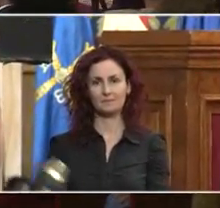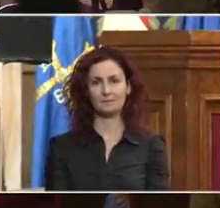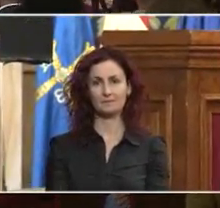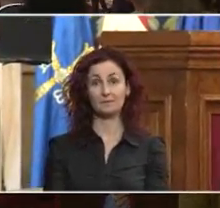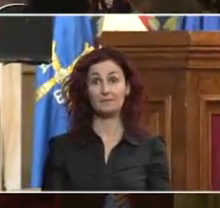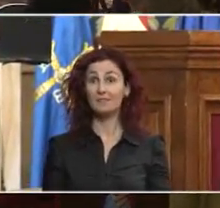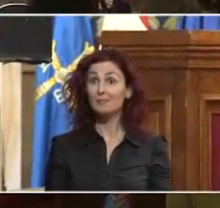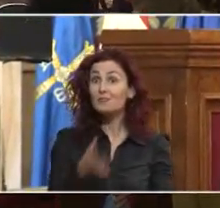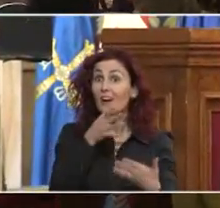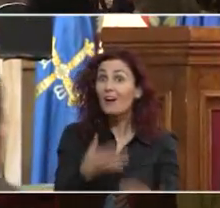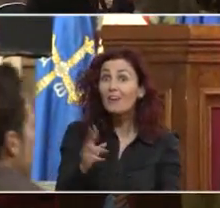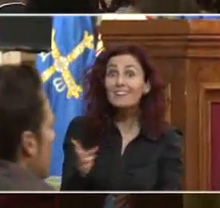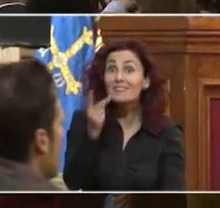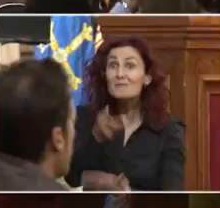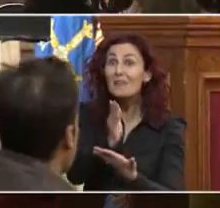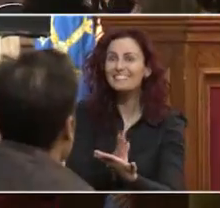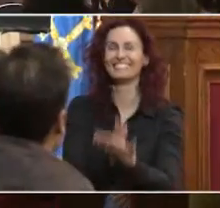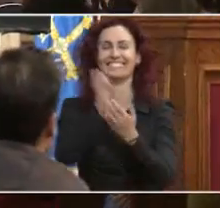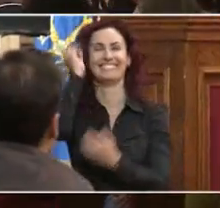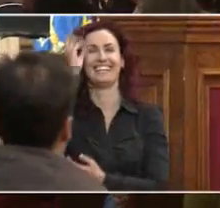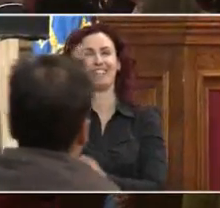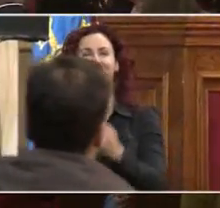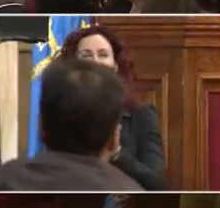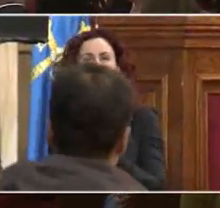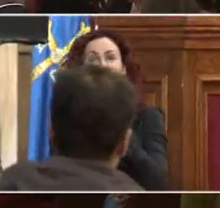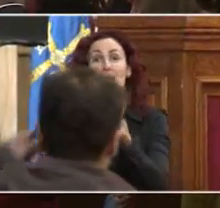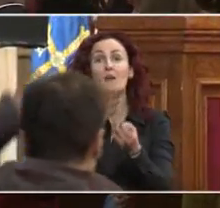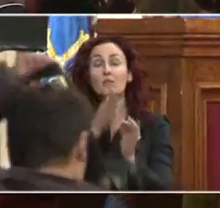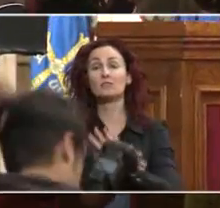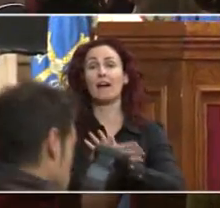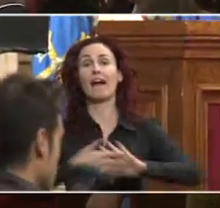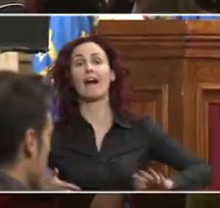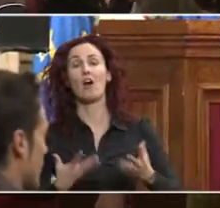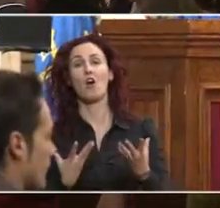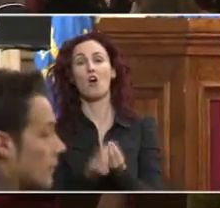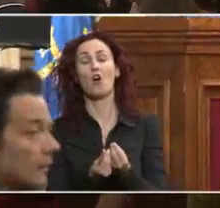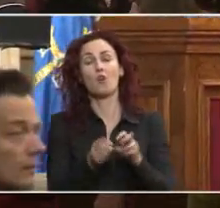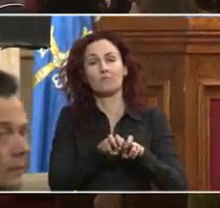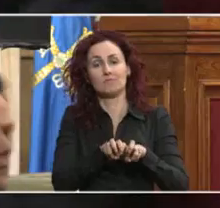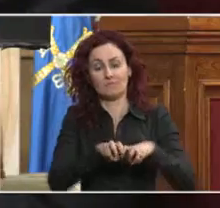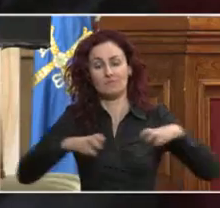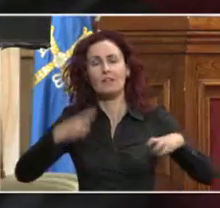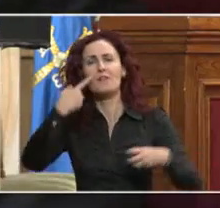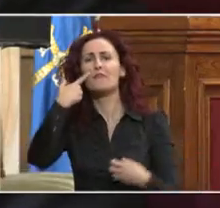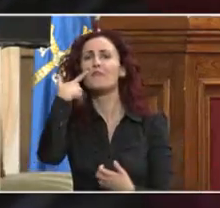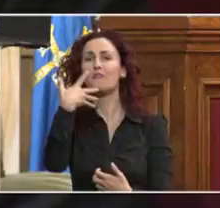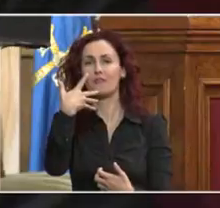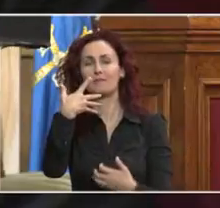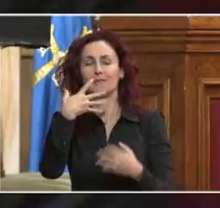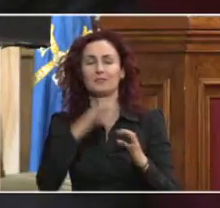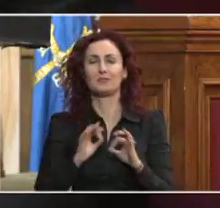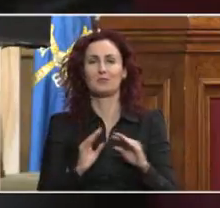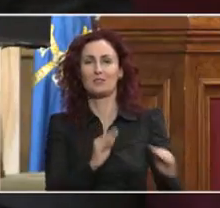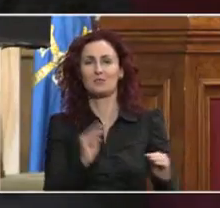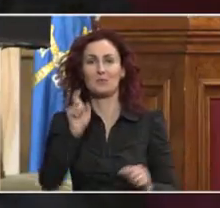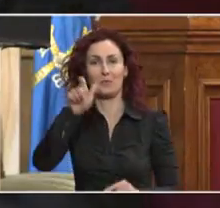Bueno, pues ahora es esta segunda parte del acto que les comentábamos, donde charlaremos un poco con los afamados intérpretes de la